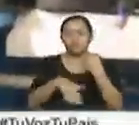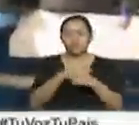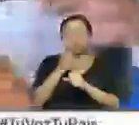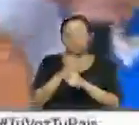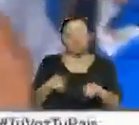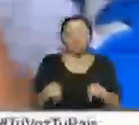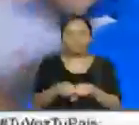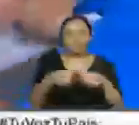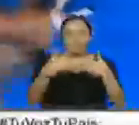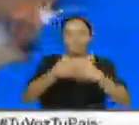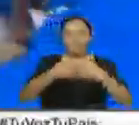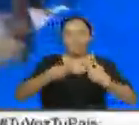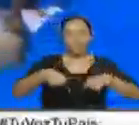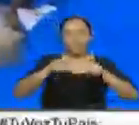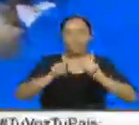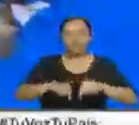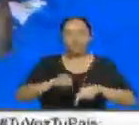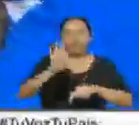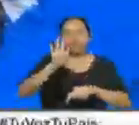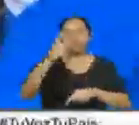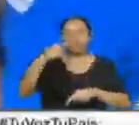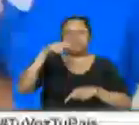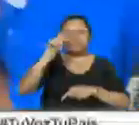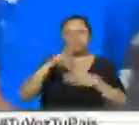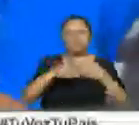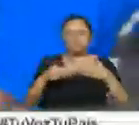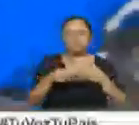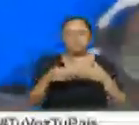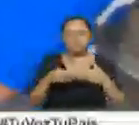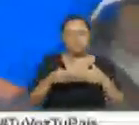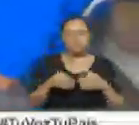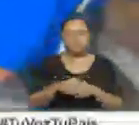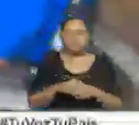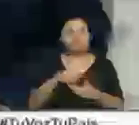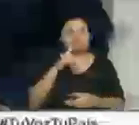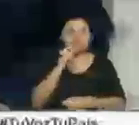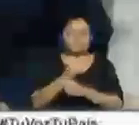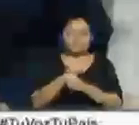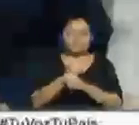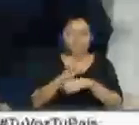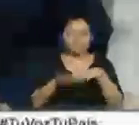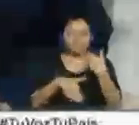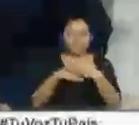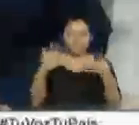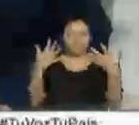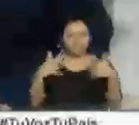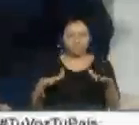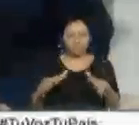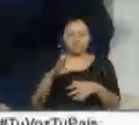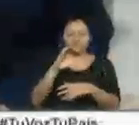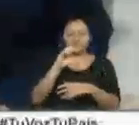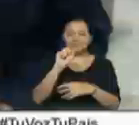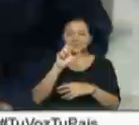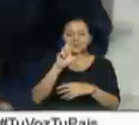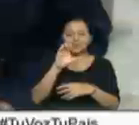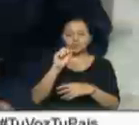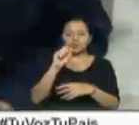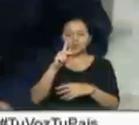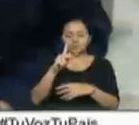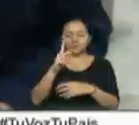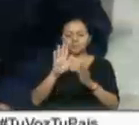han sido contratados por cerca de 4 millones de dólares. Es un trabajo que lo hemos venido realizando con el CERCOV a través del